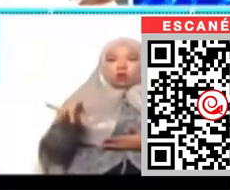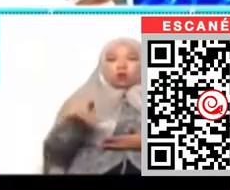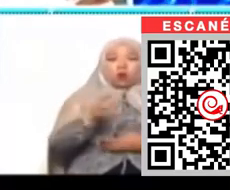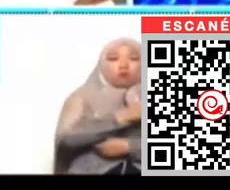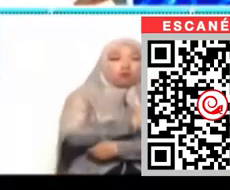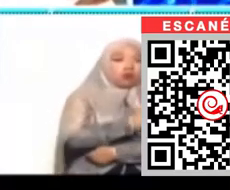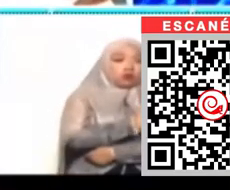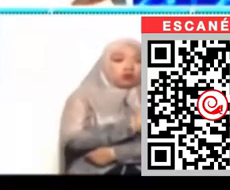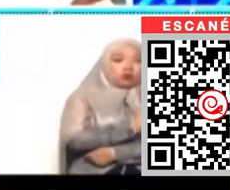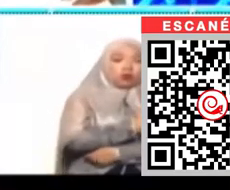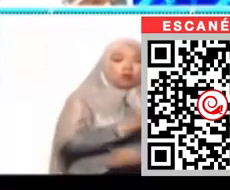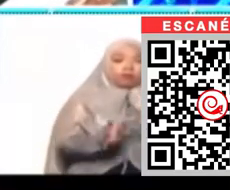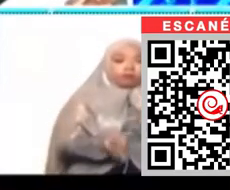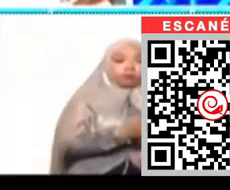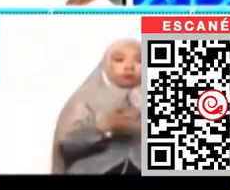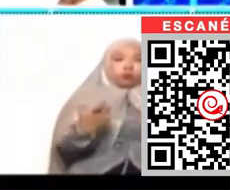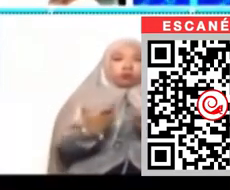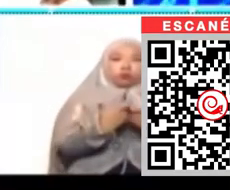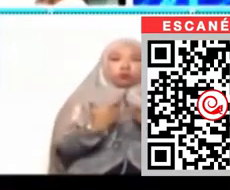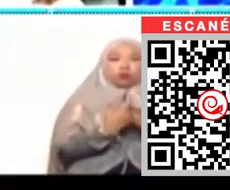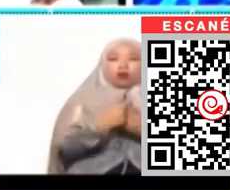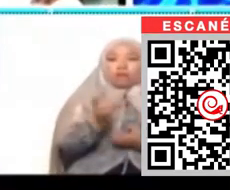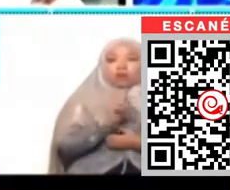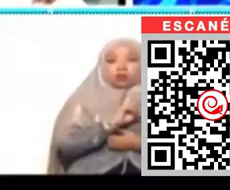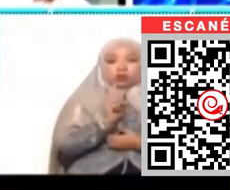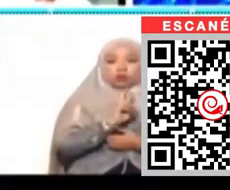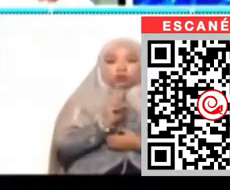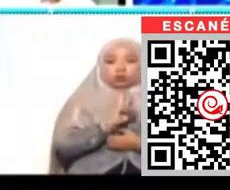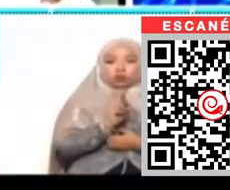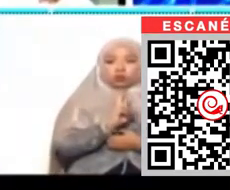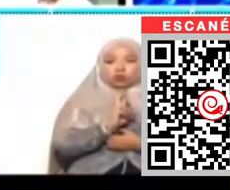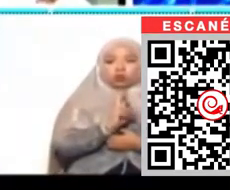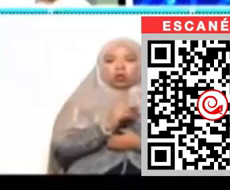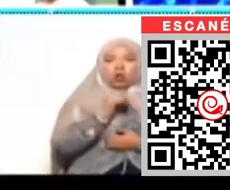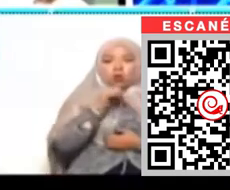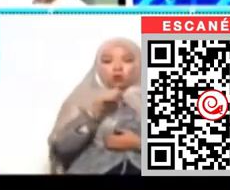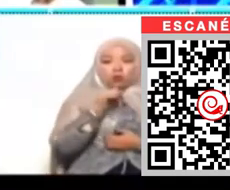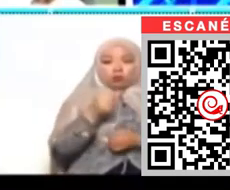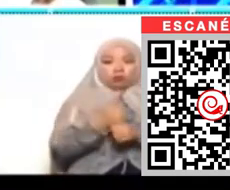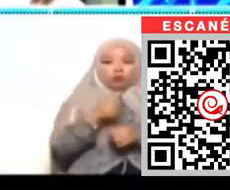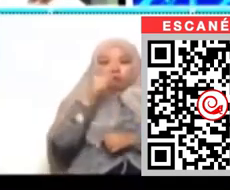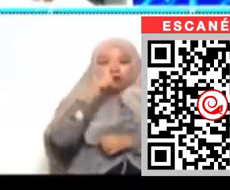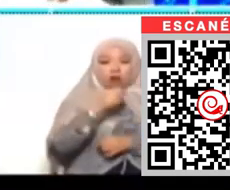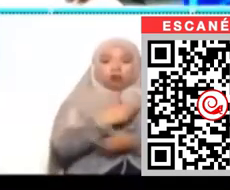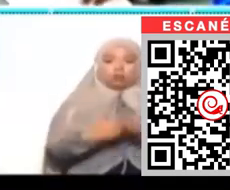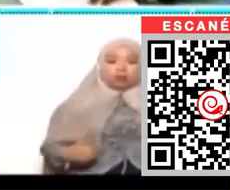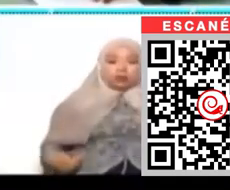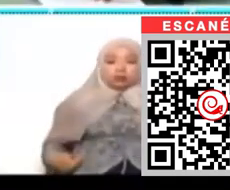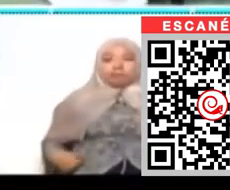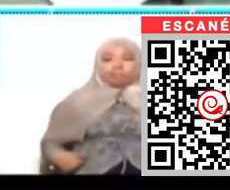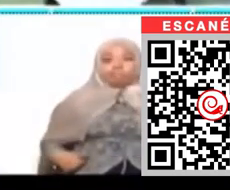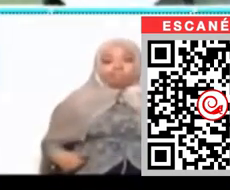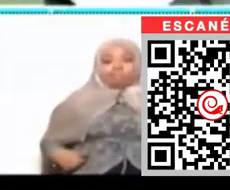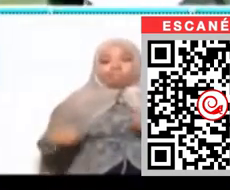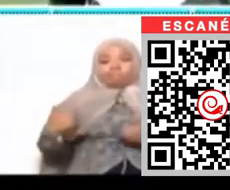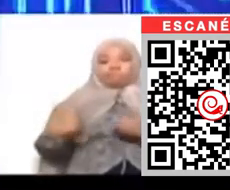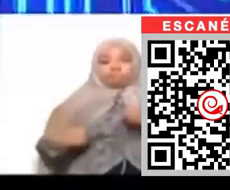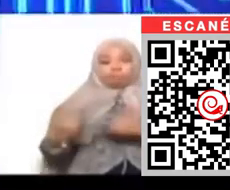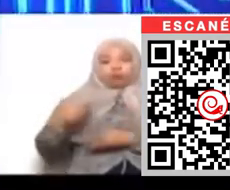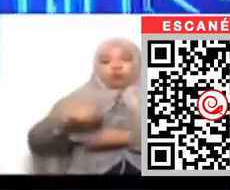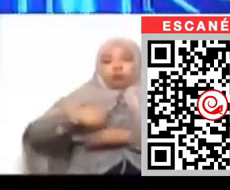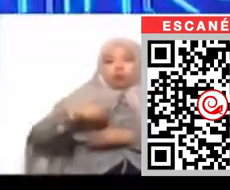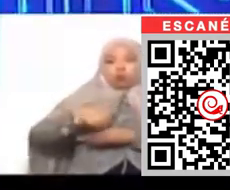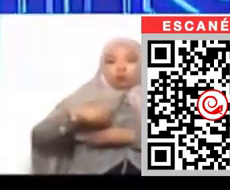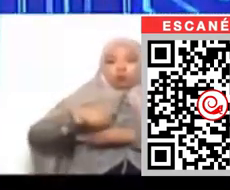apellidos tratando de vengarse de Venezuela y tratando de hacer un daño porque es año presidencial. Usted presentaba un plan